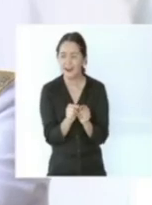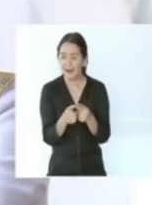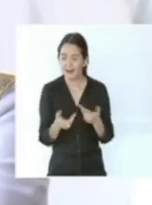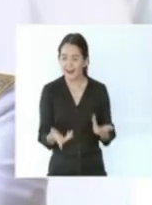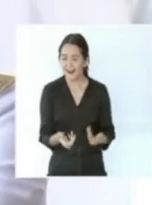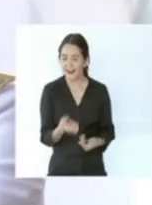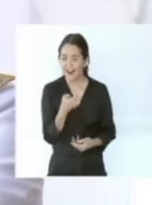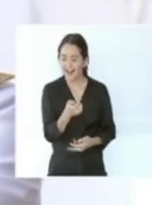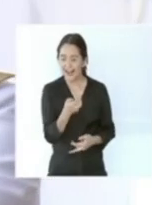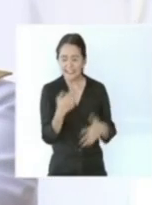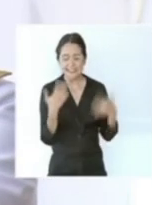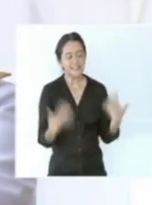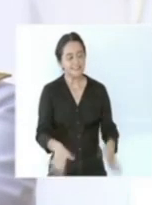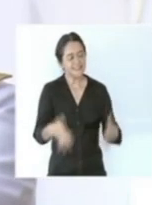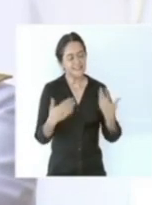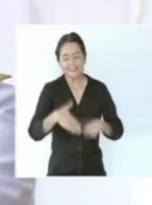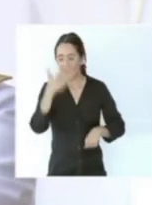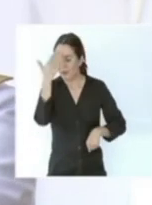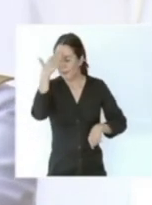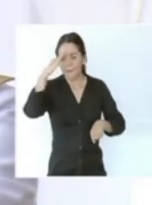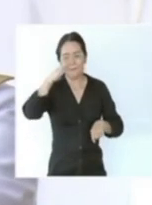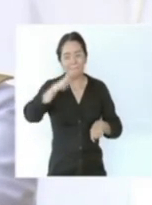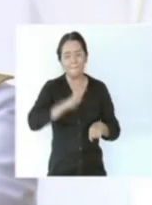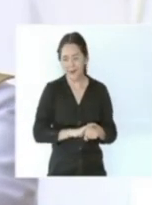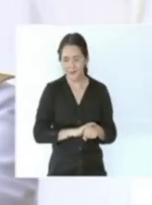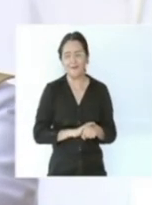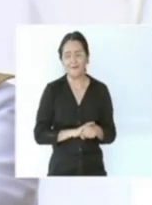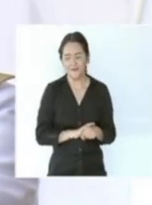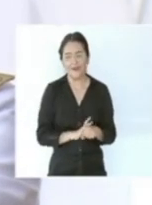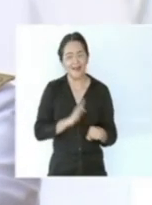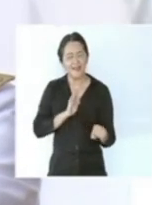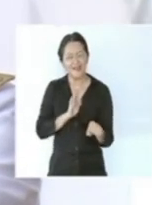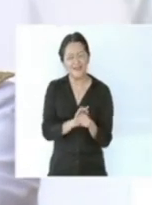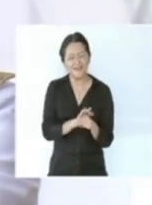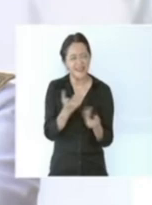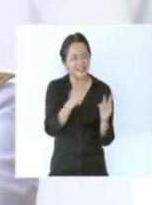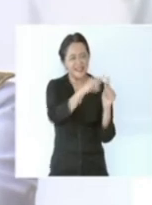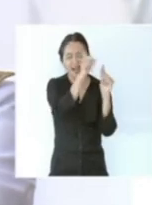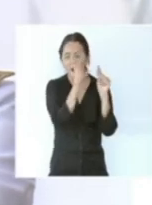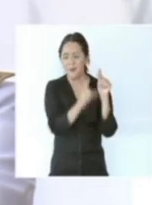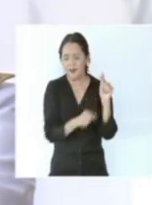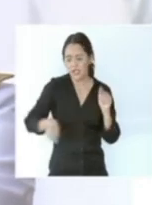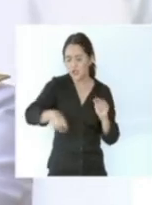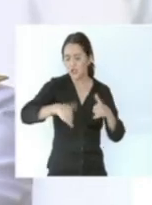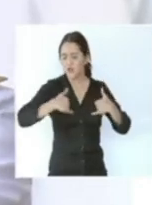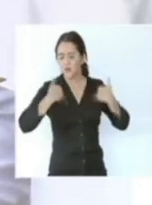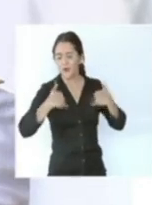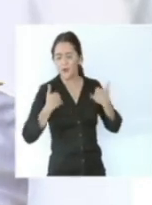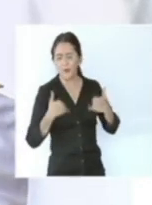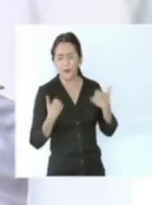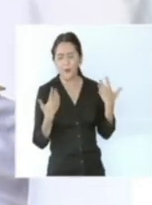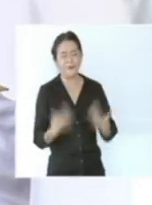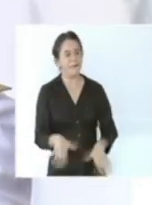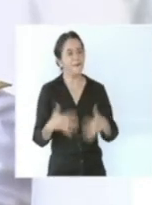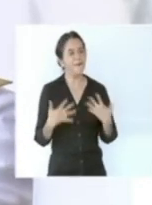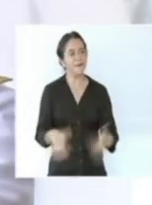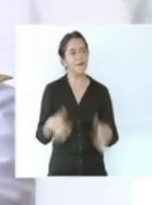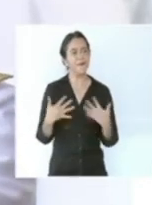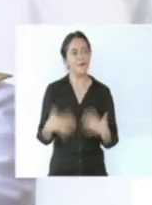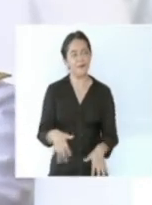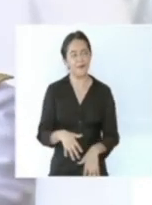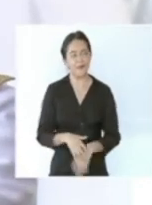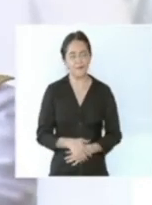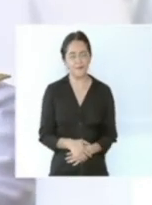así de memorable fue la defensa de la patria ejecutada por los jóvenes marinos navales de aquella época